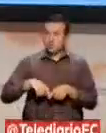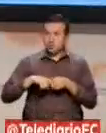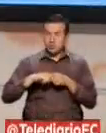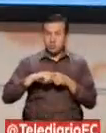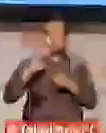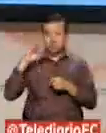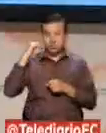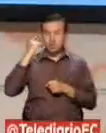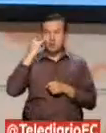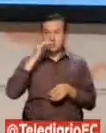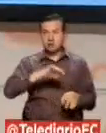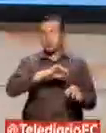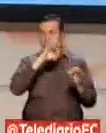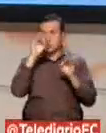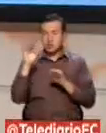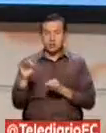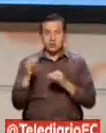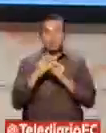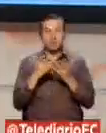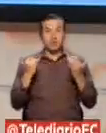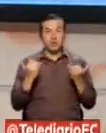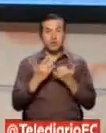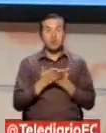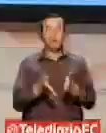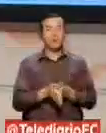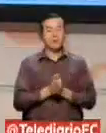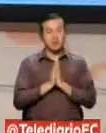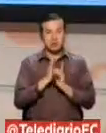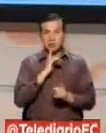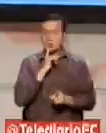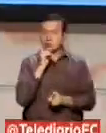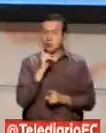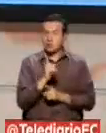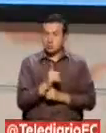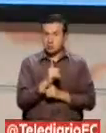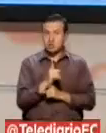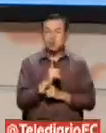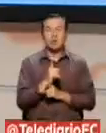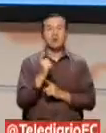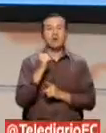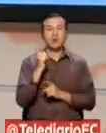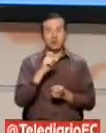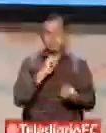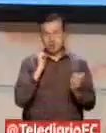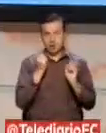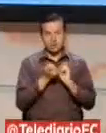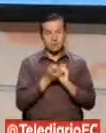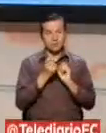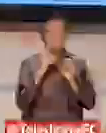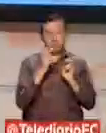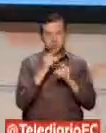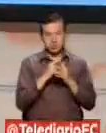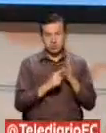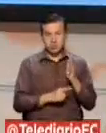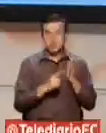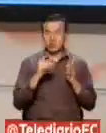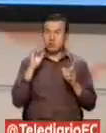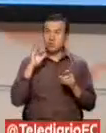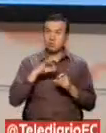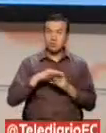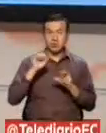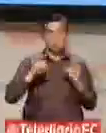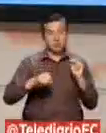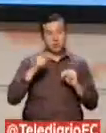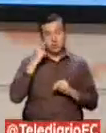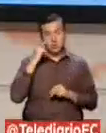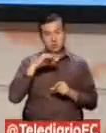continuarla otro día. Así es que el día de hoy pediré precisamente que vayamos hacia la reconsideración. Que si es que tengo certeza de